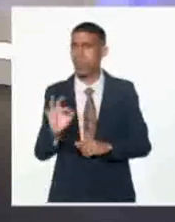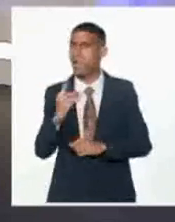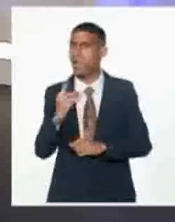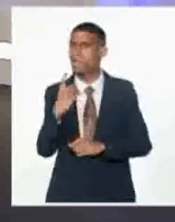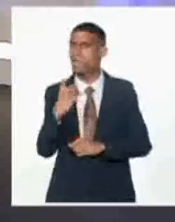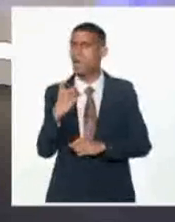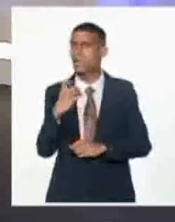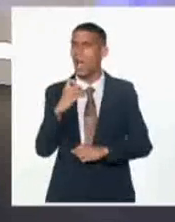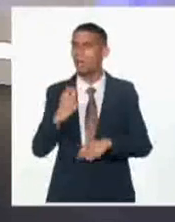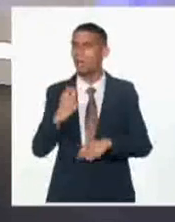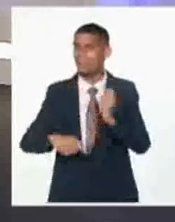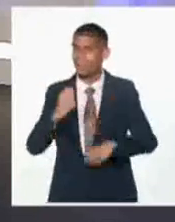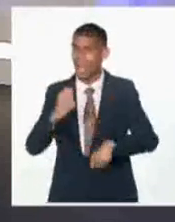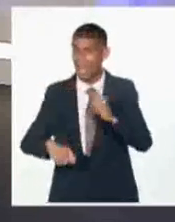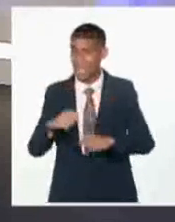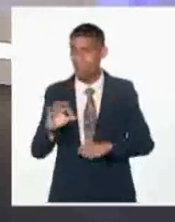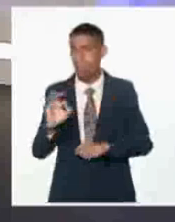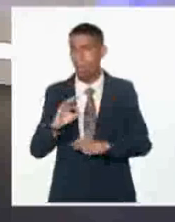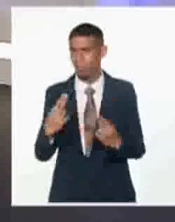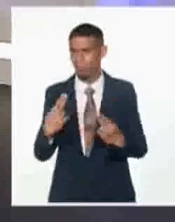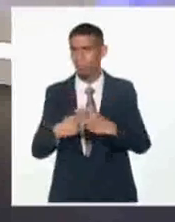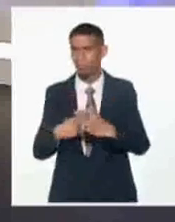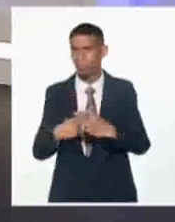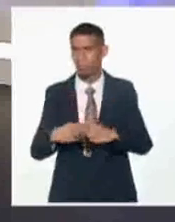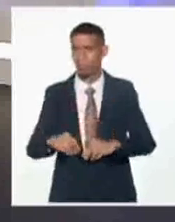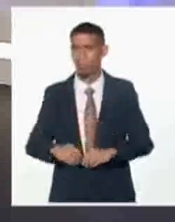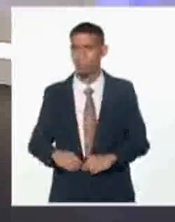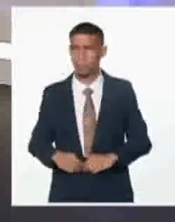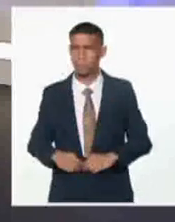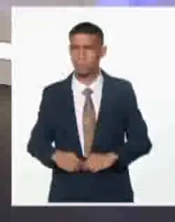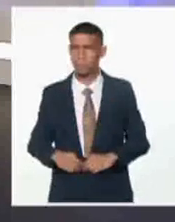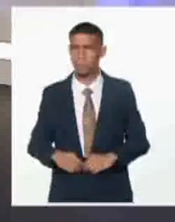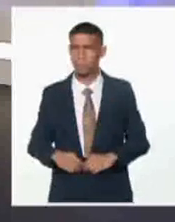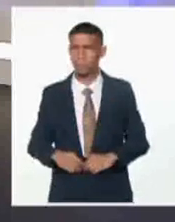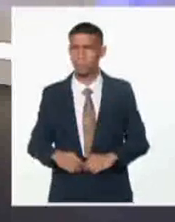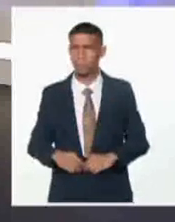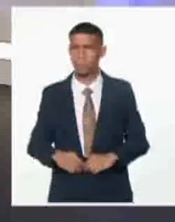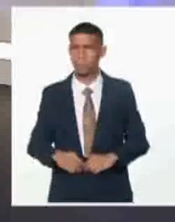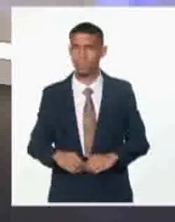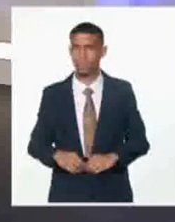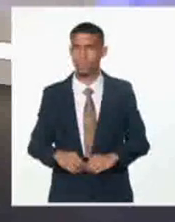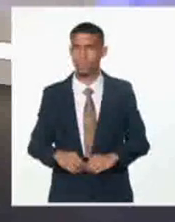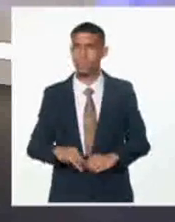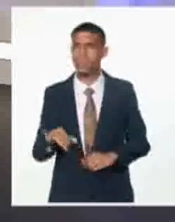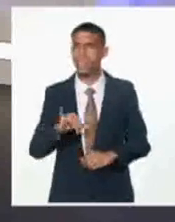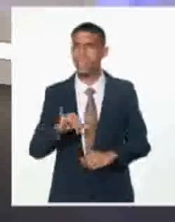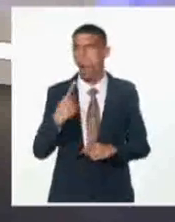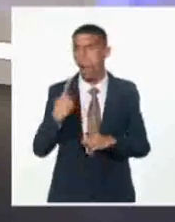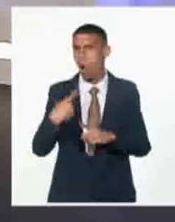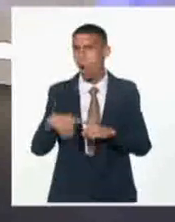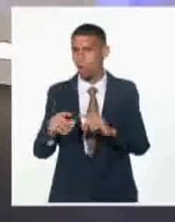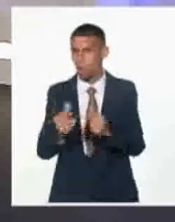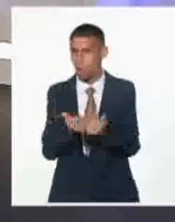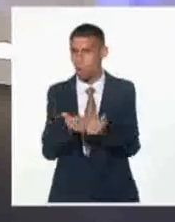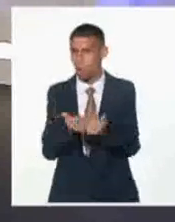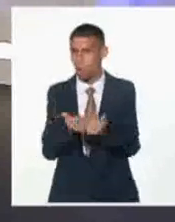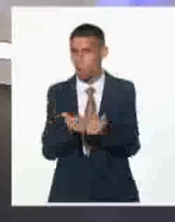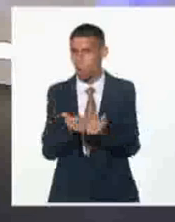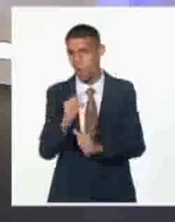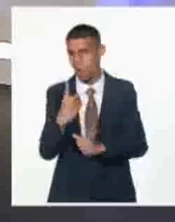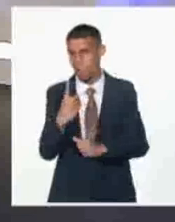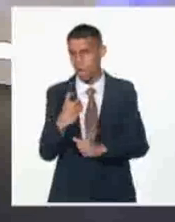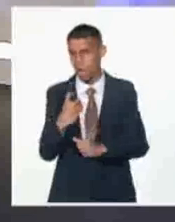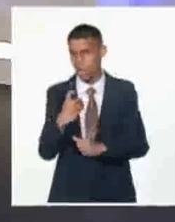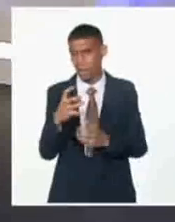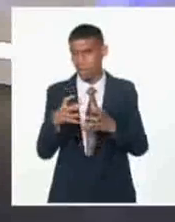principales disciplinas en este momento, con aspiraciones de Perseada Dorada. Está el softball femenino, que ha terminado muy bien la etapa de clasificación. Han pasado invictas